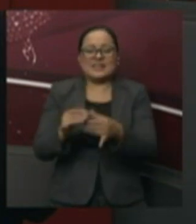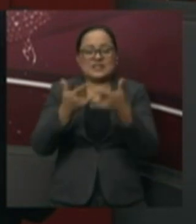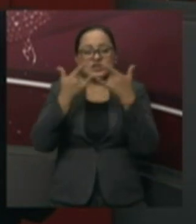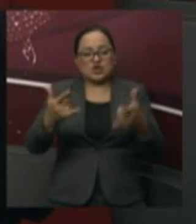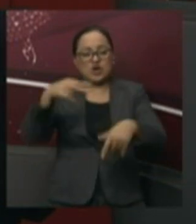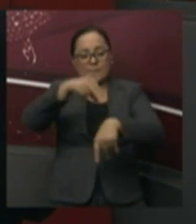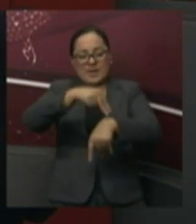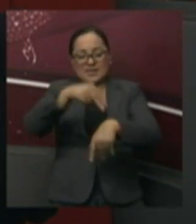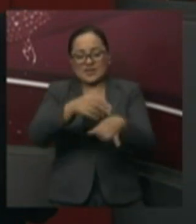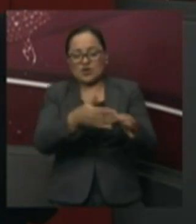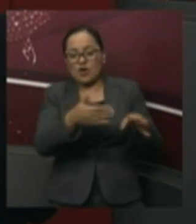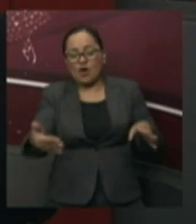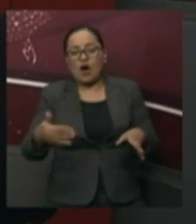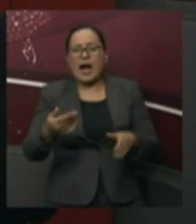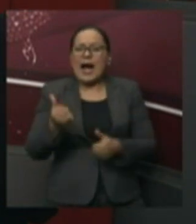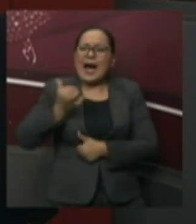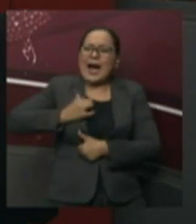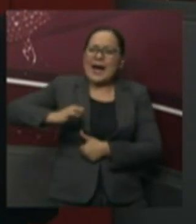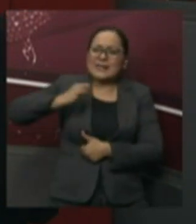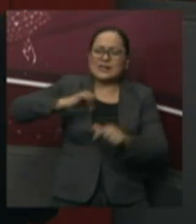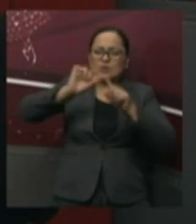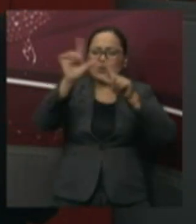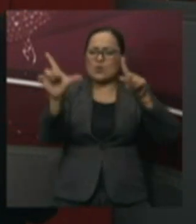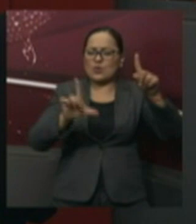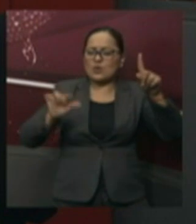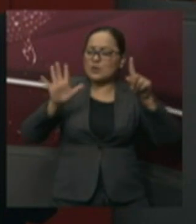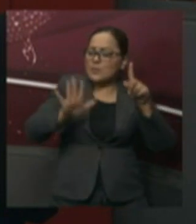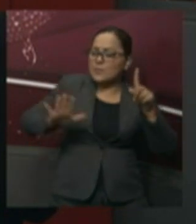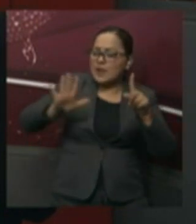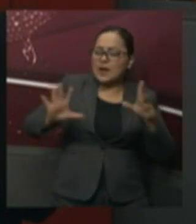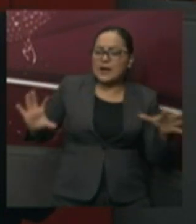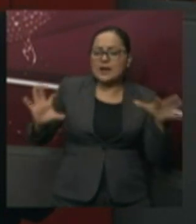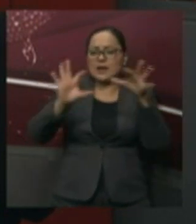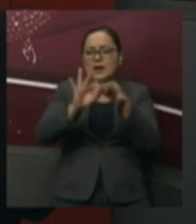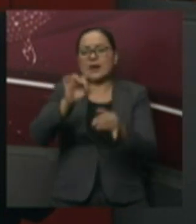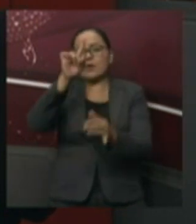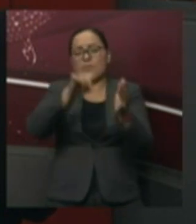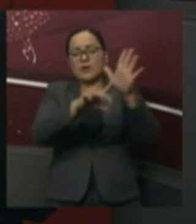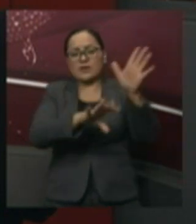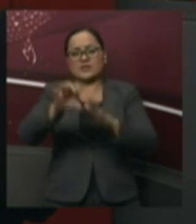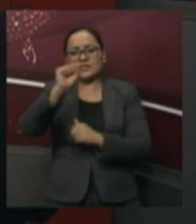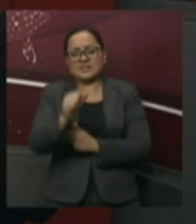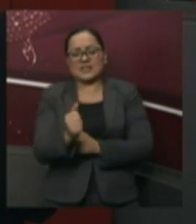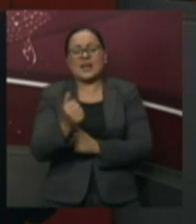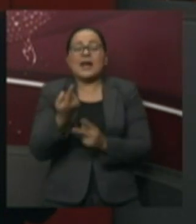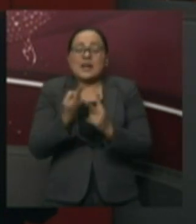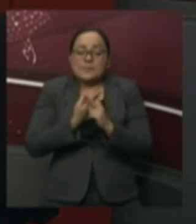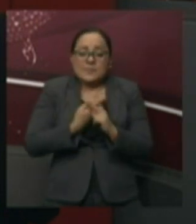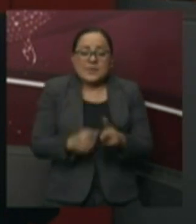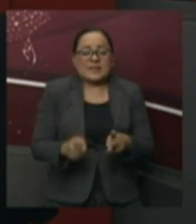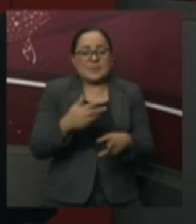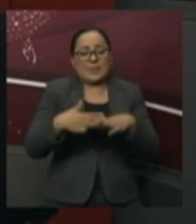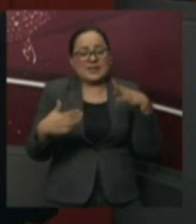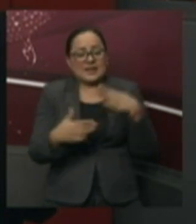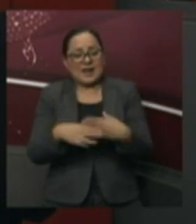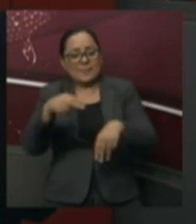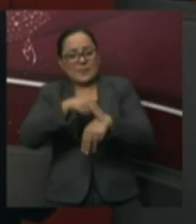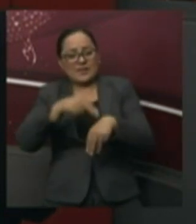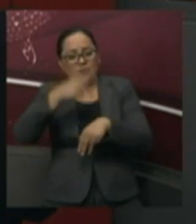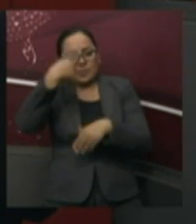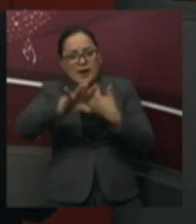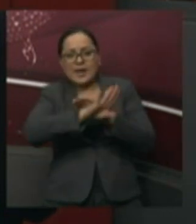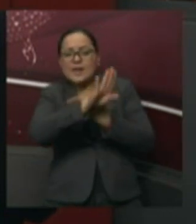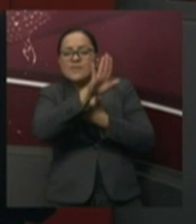medicina desde Mesoamérica hasta los años 60 con la incorporación de equipo médico muy sofisticado en contra del